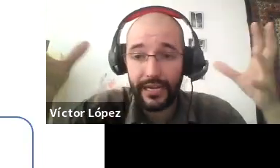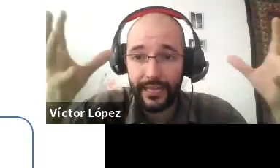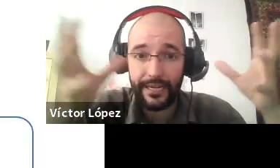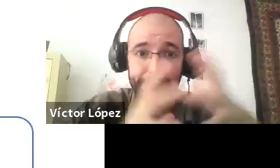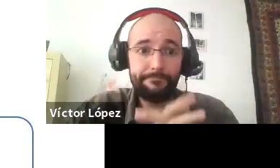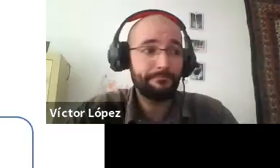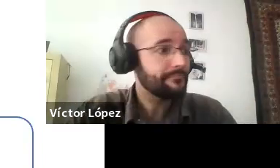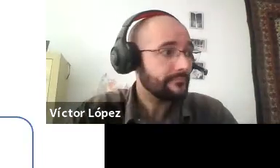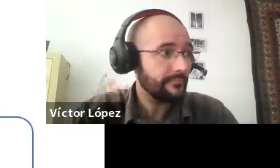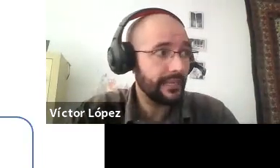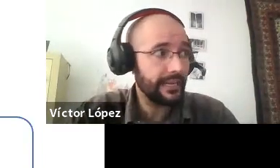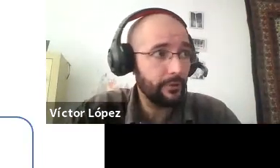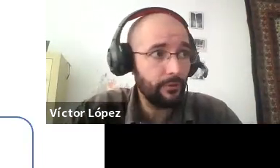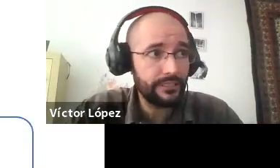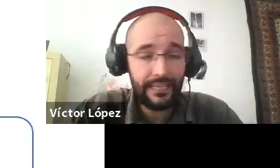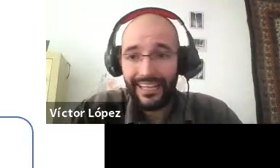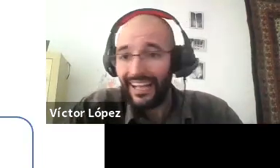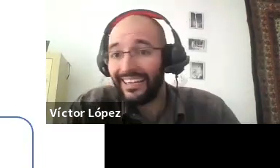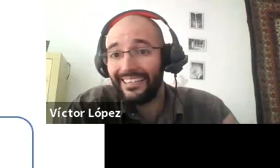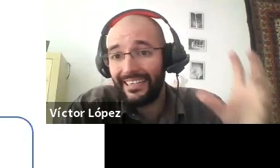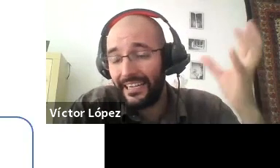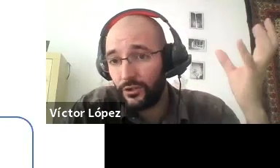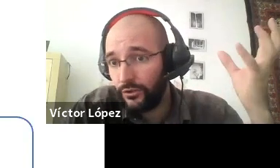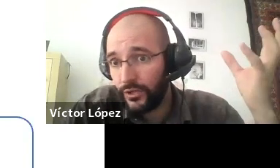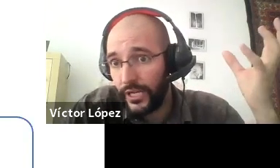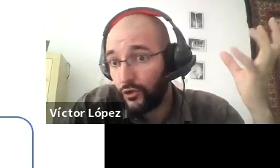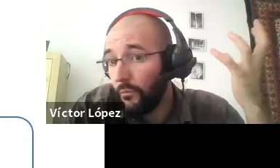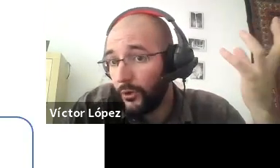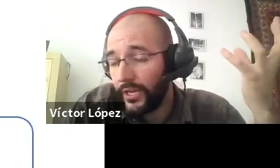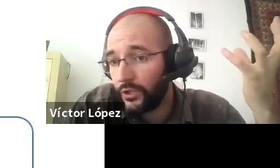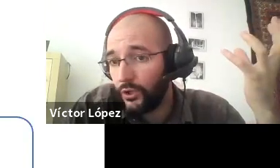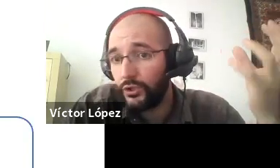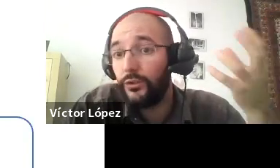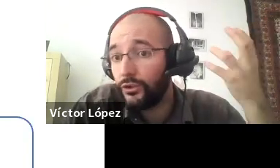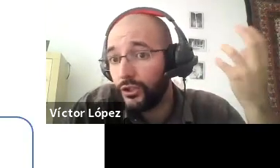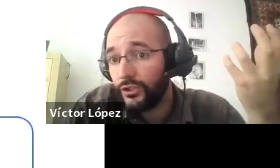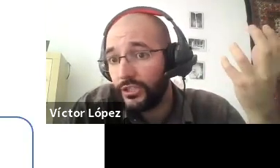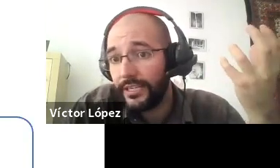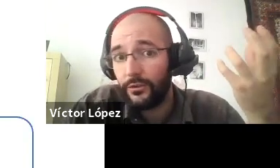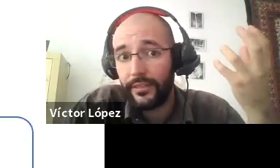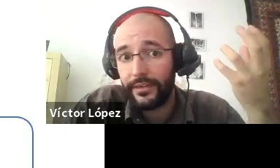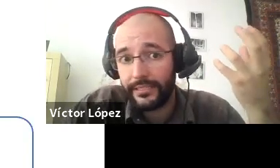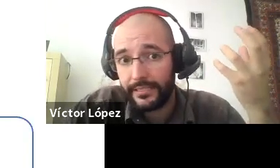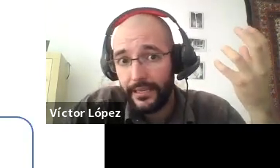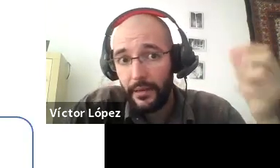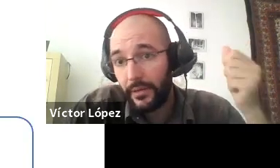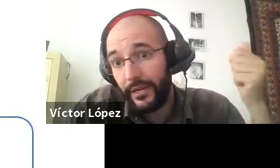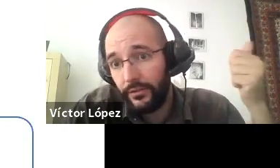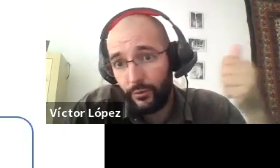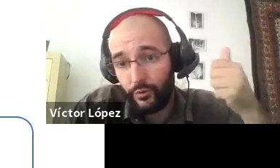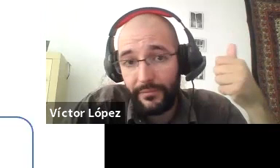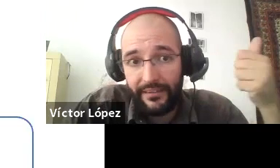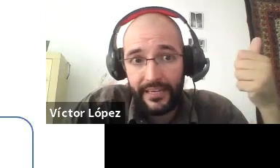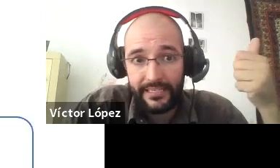longitud de cada propuesta. A grandes rasgos, es un proyecto donde los chicos y chicas lo que hacen es,